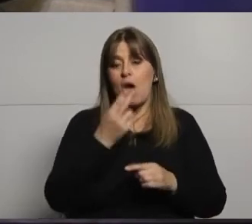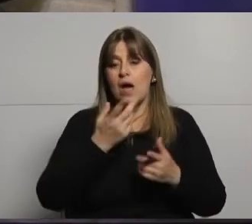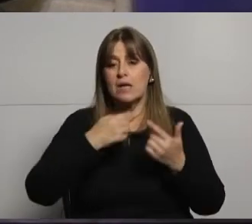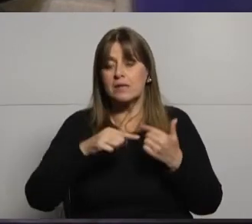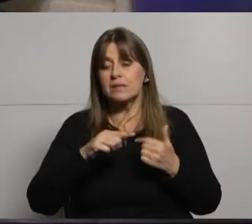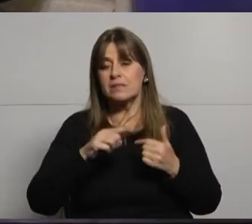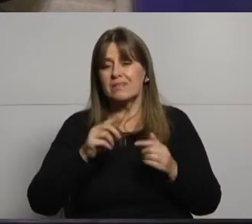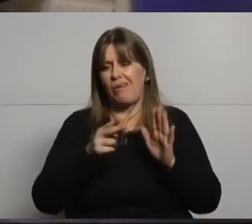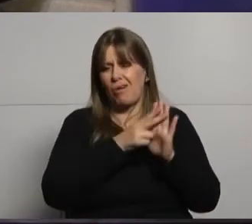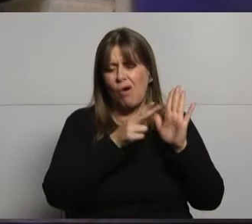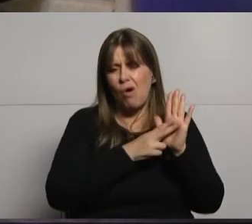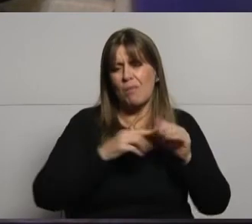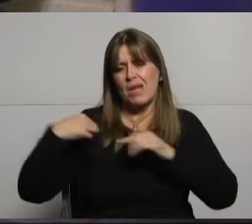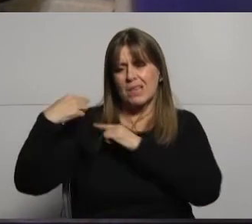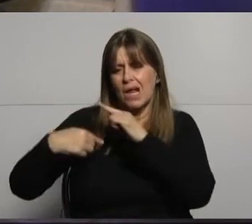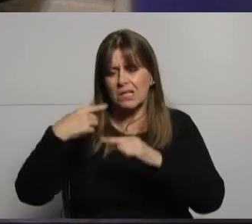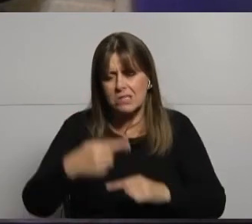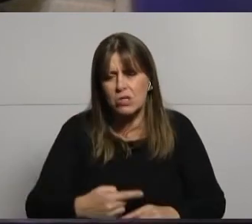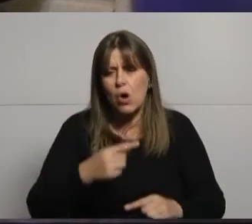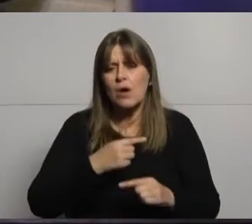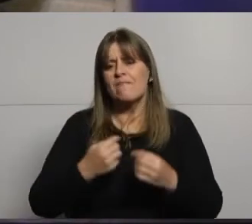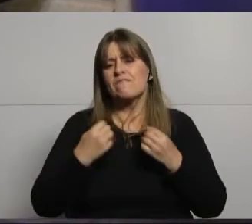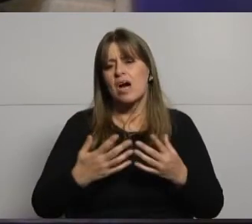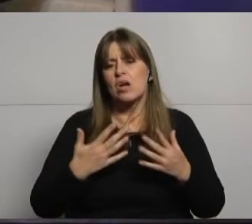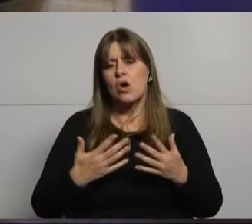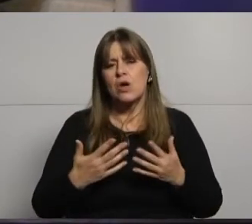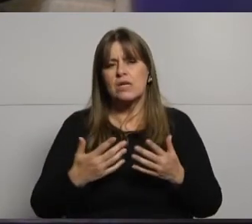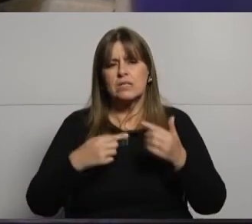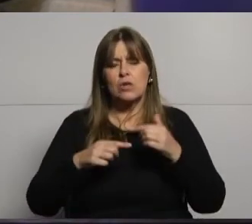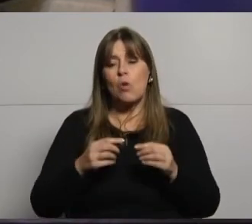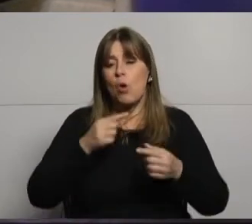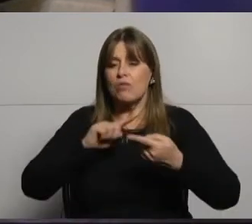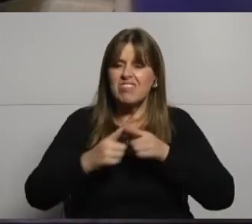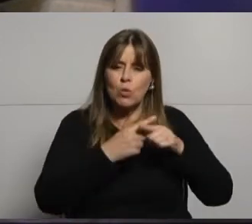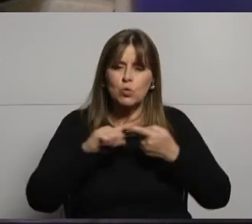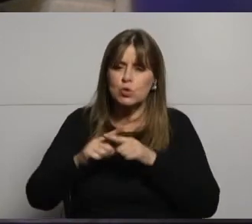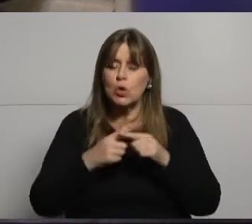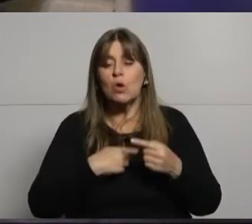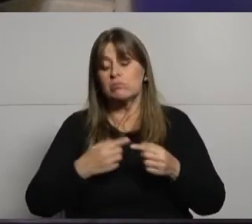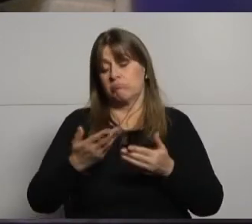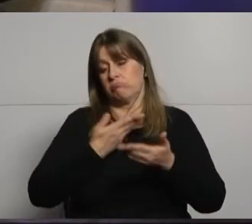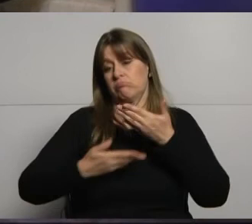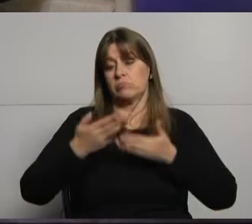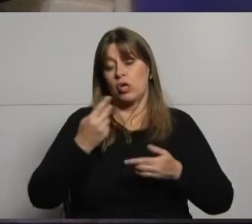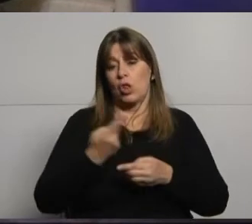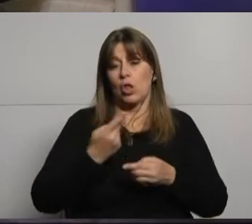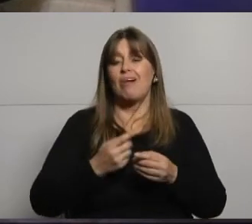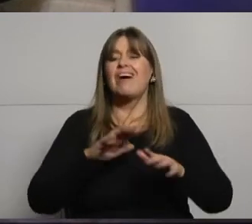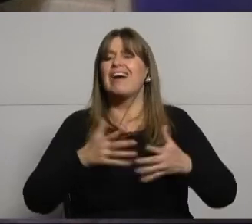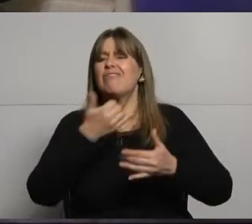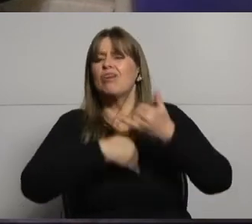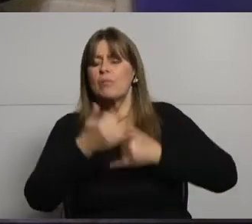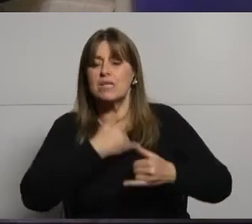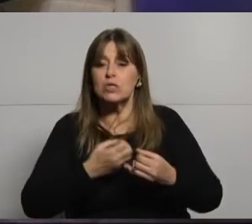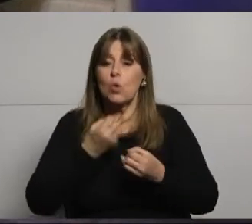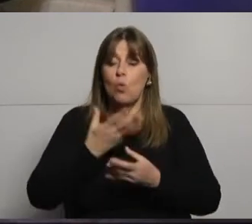ciertas normas, tradiciones, valores, lo decían ambos colegas. Me parece que eso es como una discusión que también tenemos que darnos, ¿no? Hasta qué tipo de información, cuál